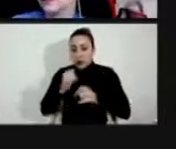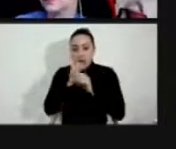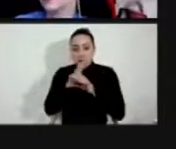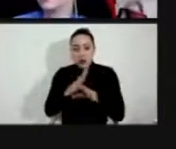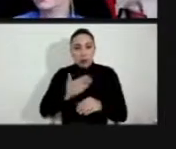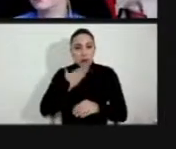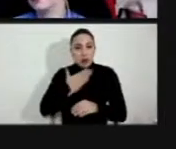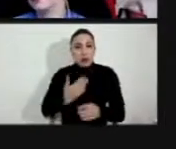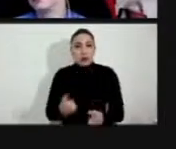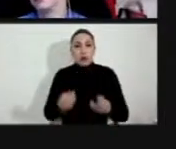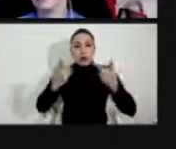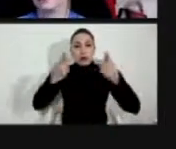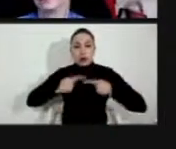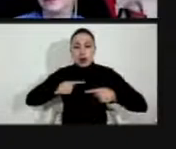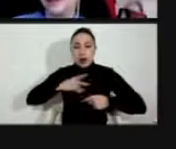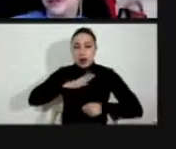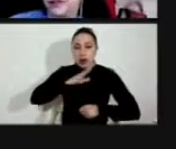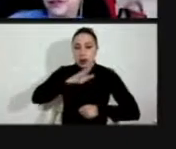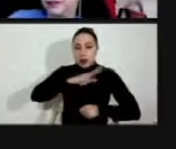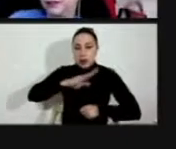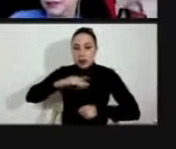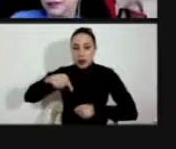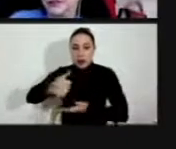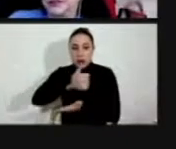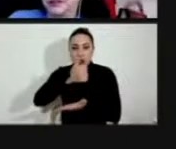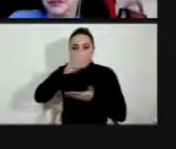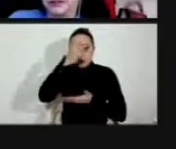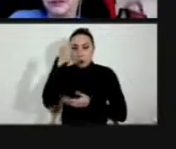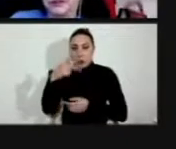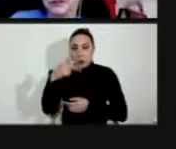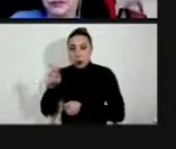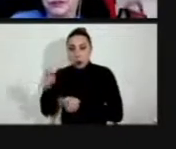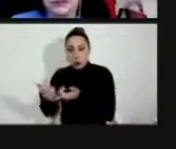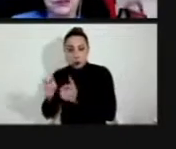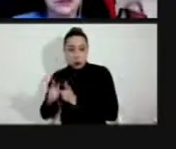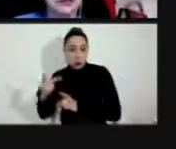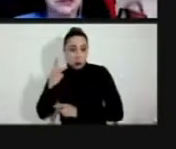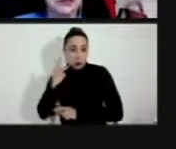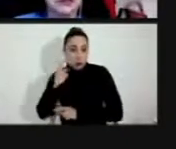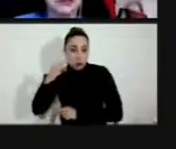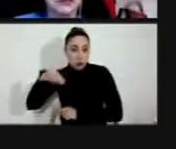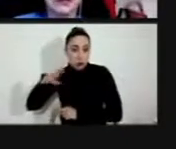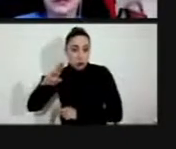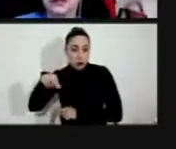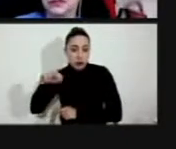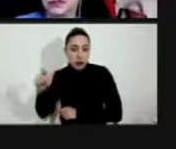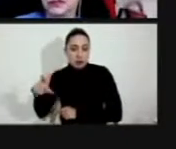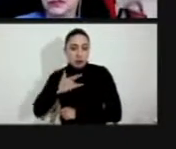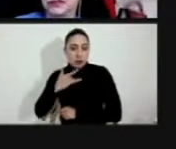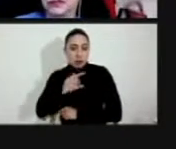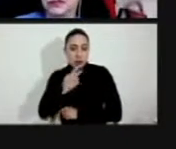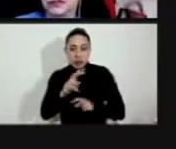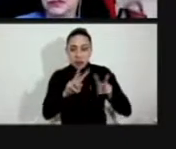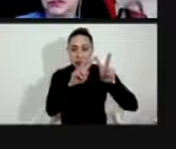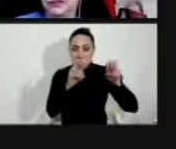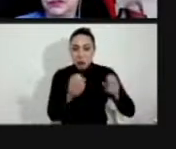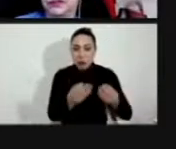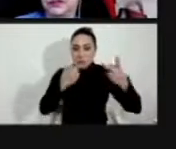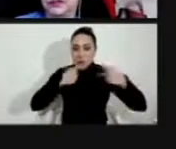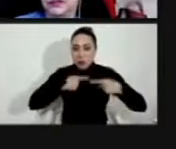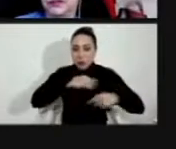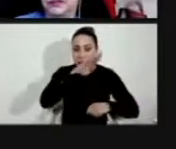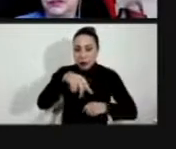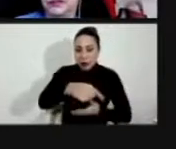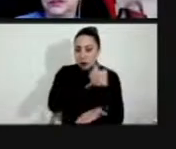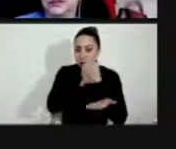Y Morena consideró que el exceso de mortalidad no debe de ser de urgente o de resolución. Si se mueren 10 o si se